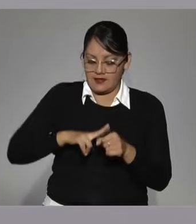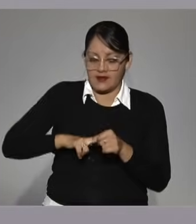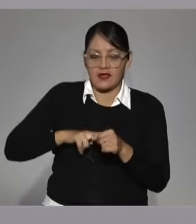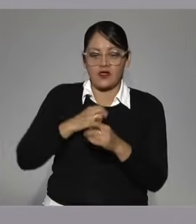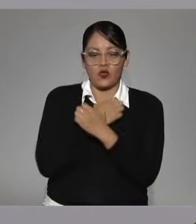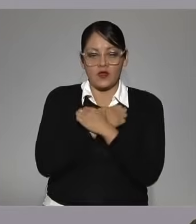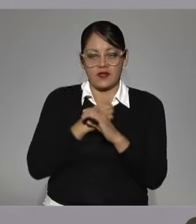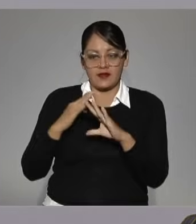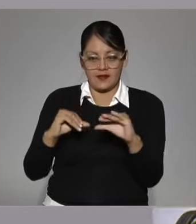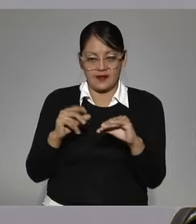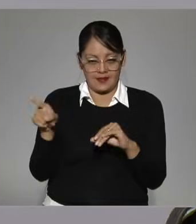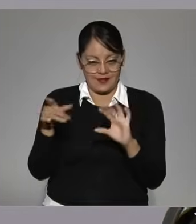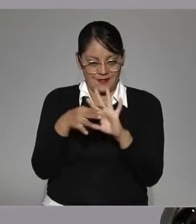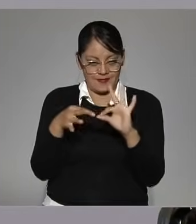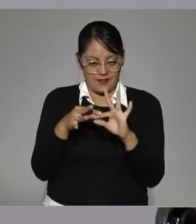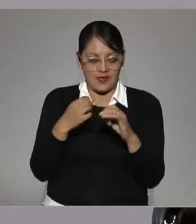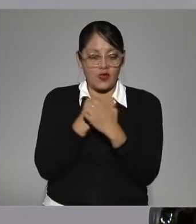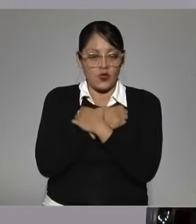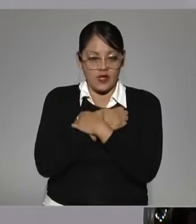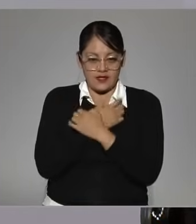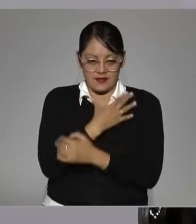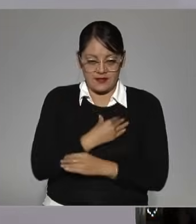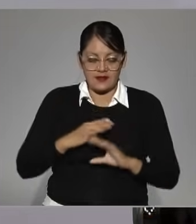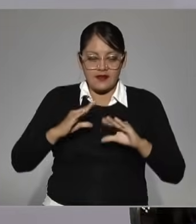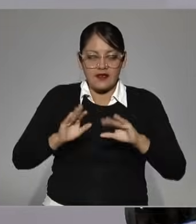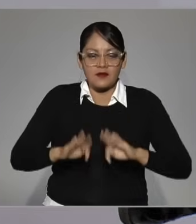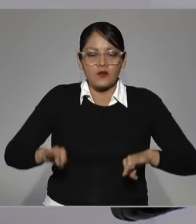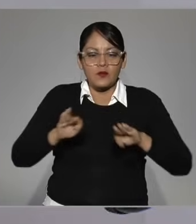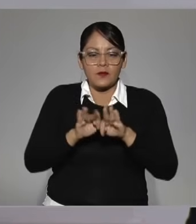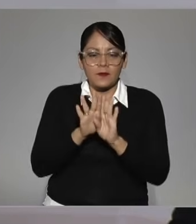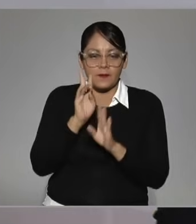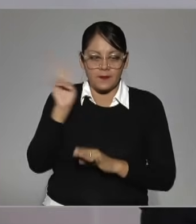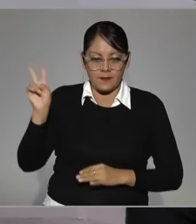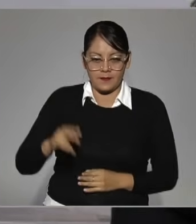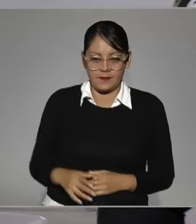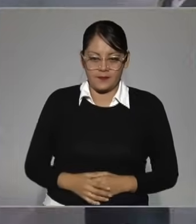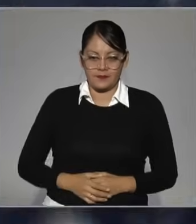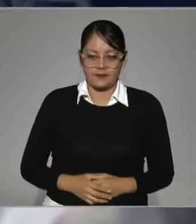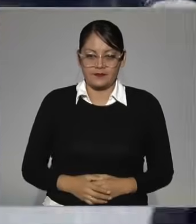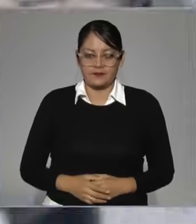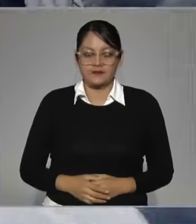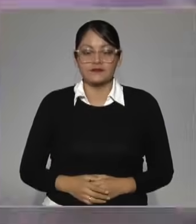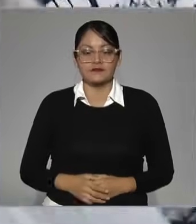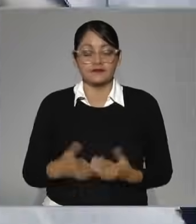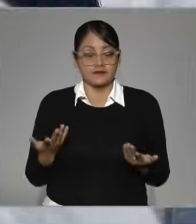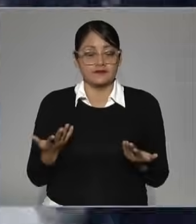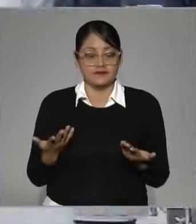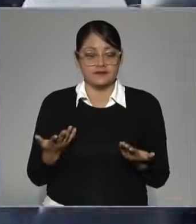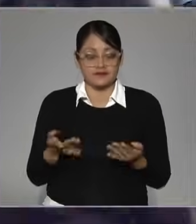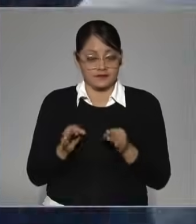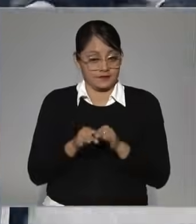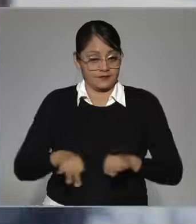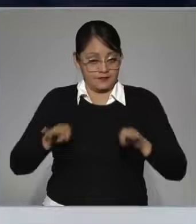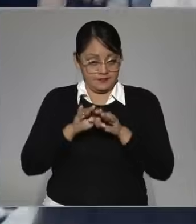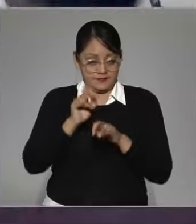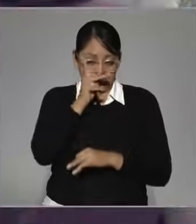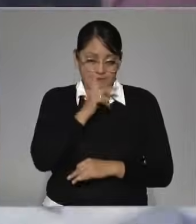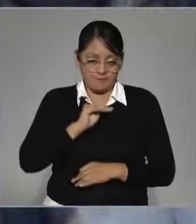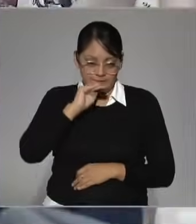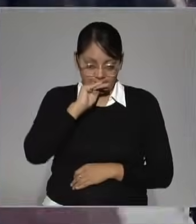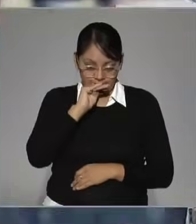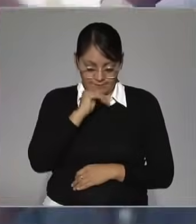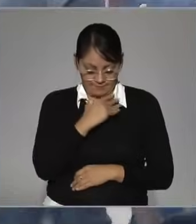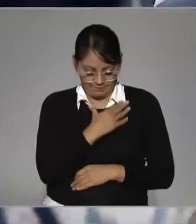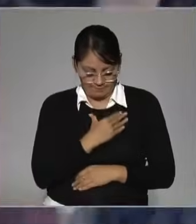de la importancia, pues, de la educación de los hijos. Vamos a escucharlo. Es muy importante que los papás eduquen a